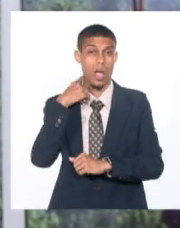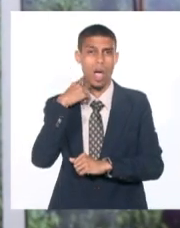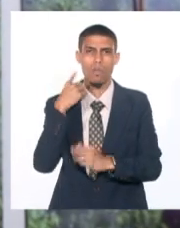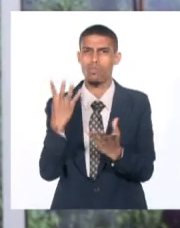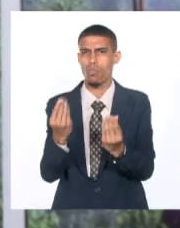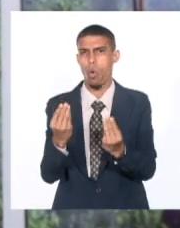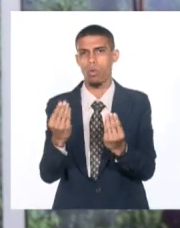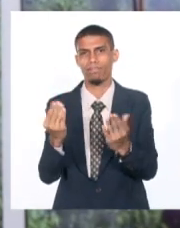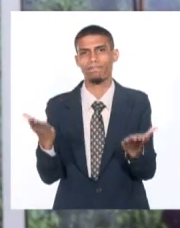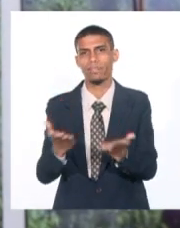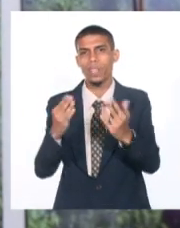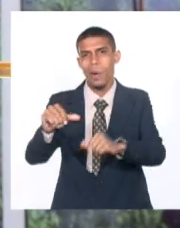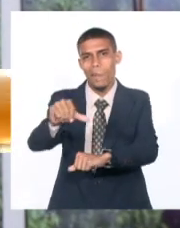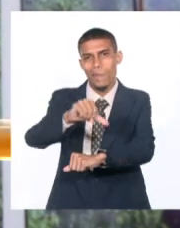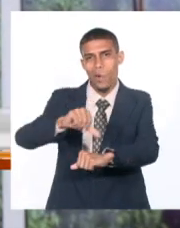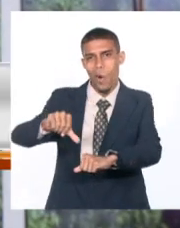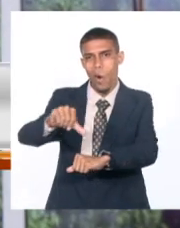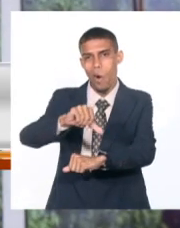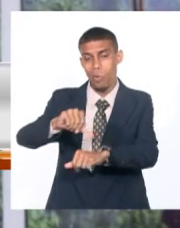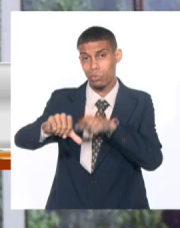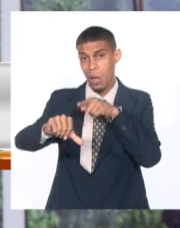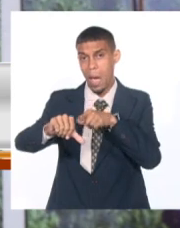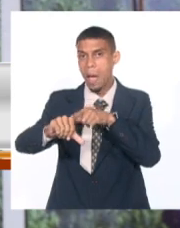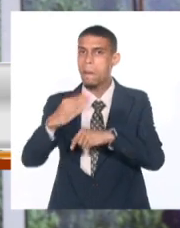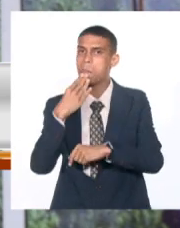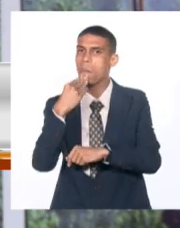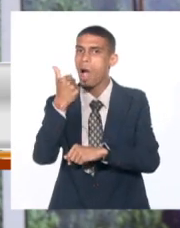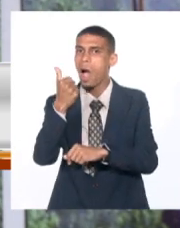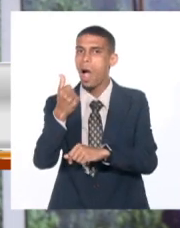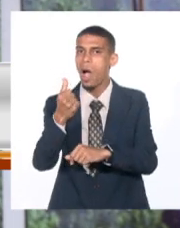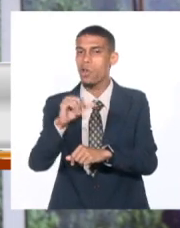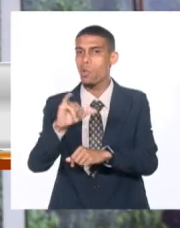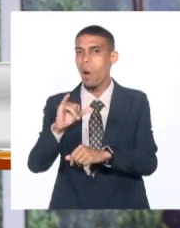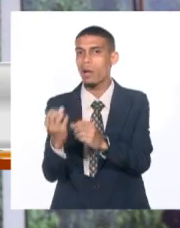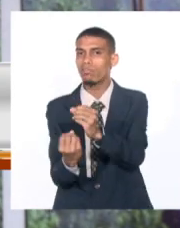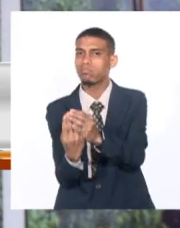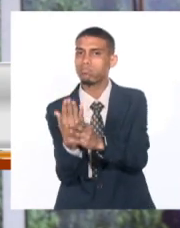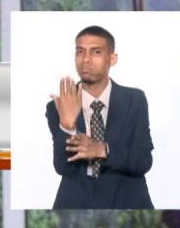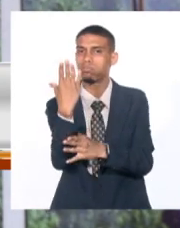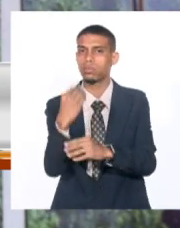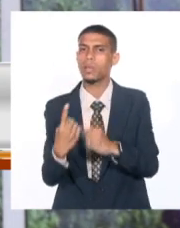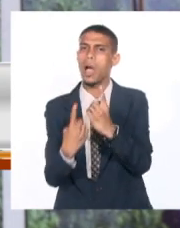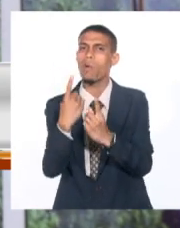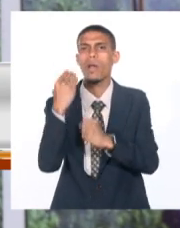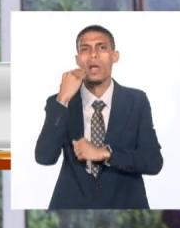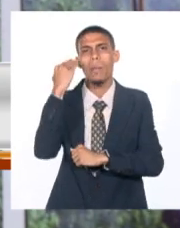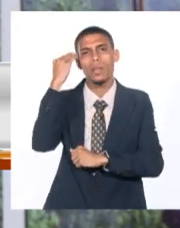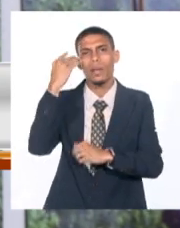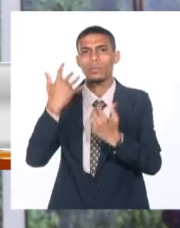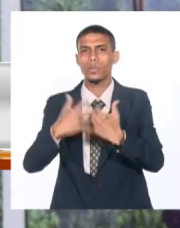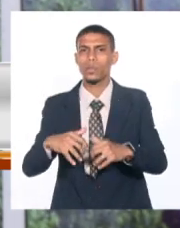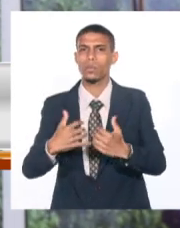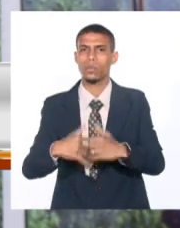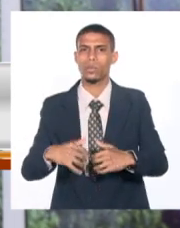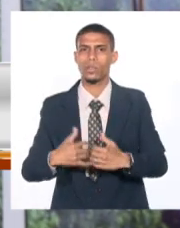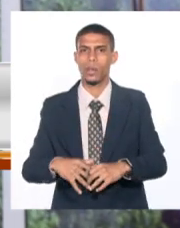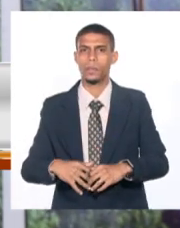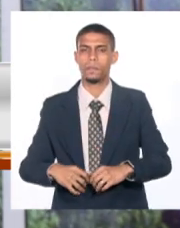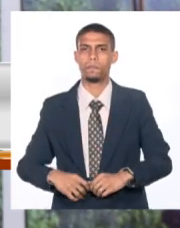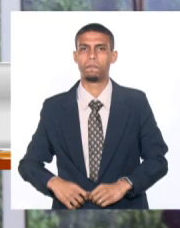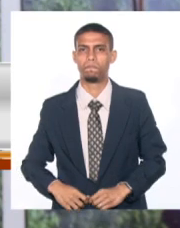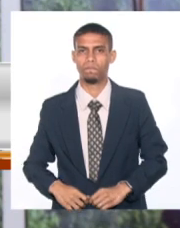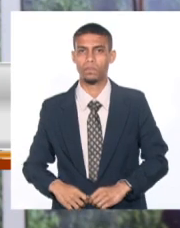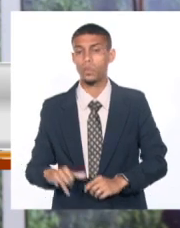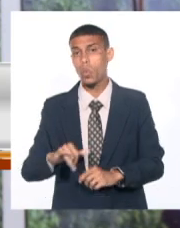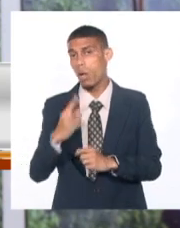bioproductos y posteriormente se pudieron hacer algunas capacidades industriales para hacer su escalado ya para la agricultura,